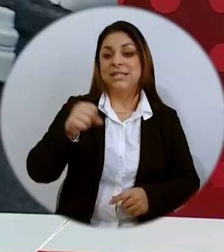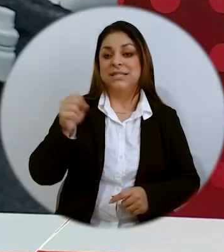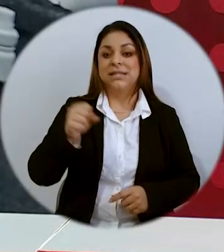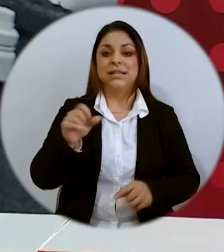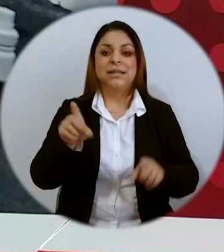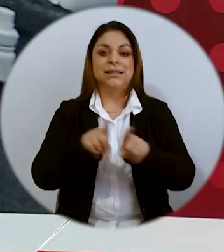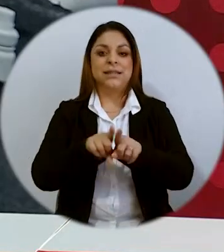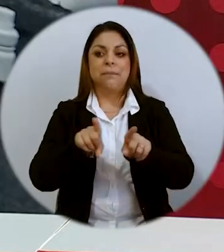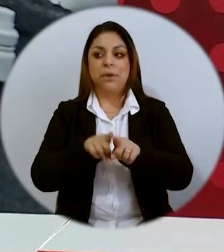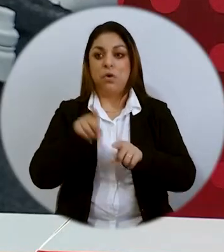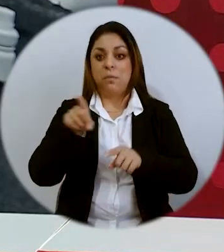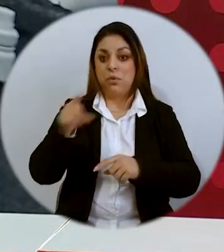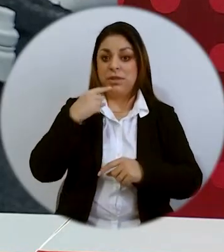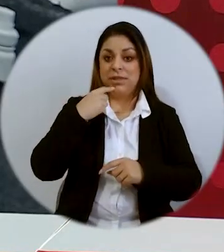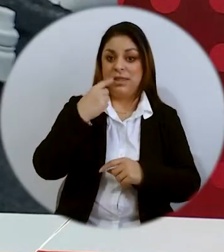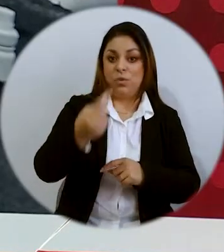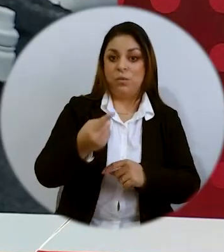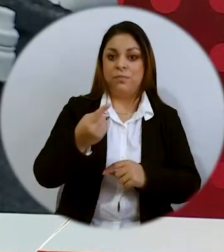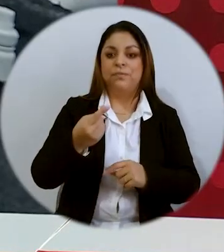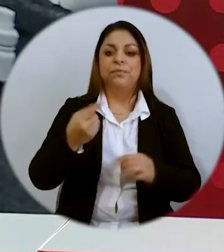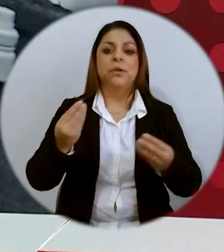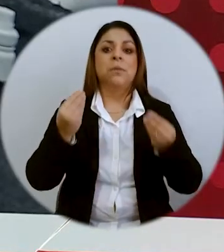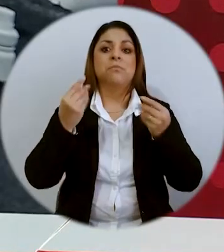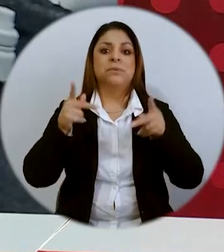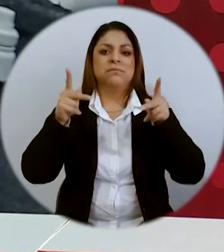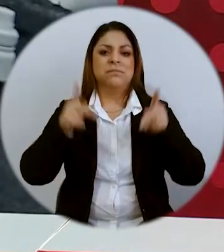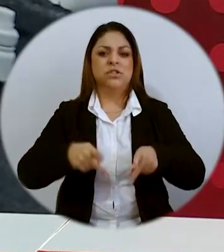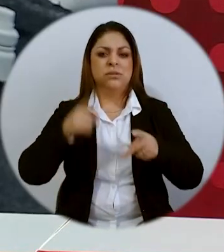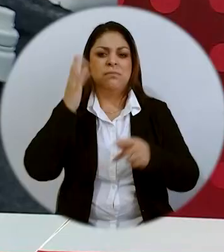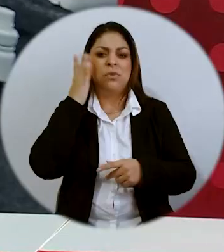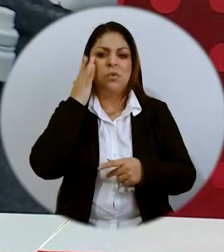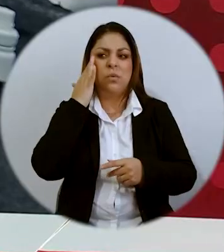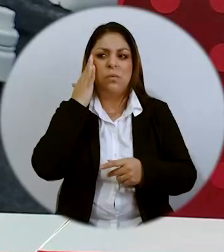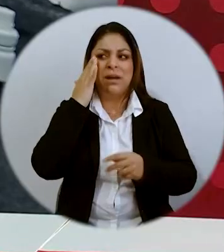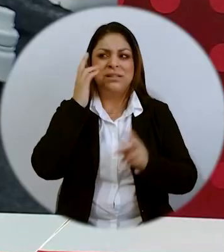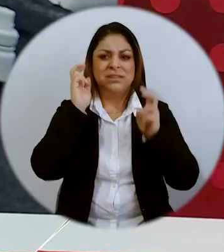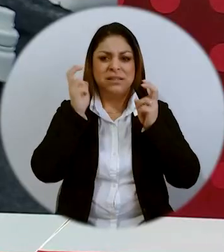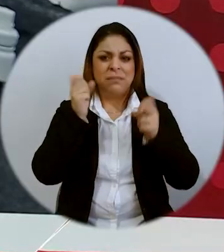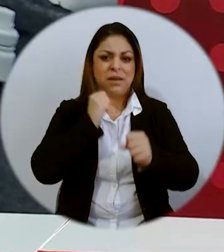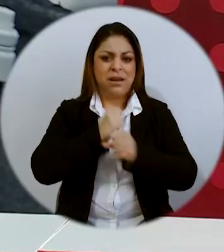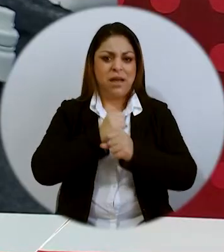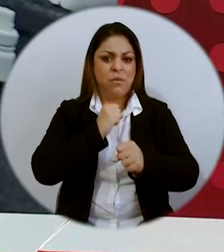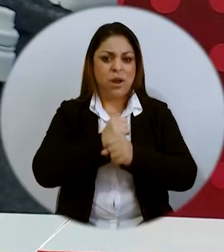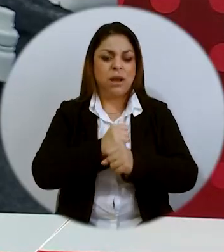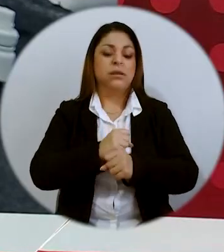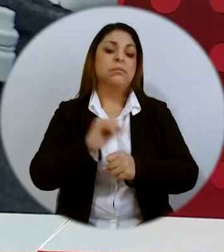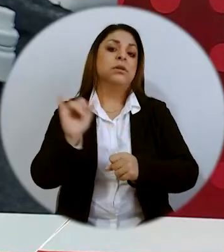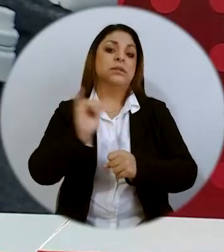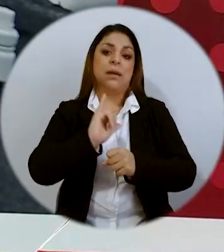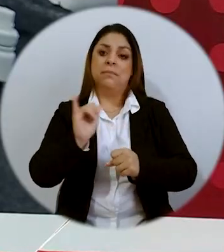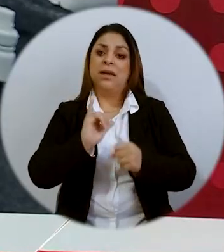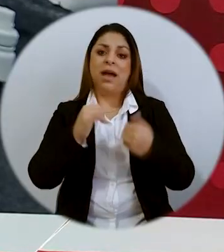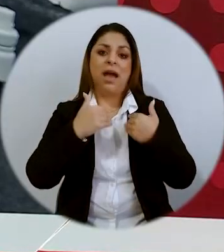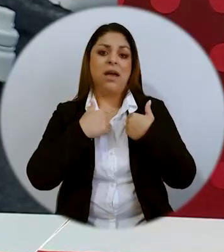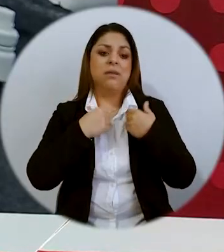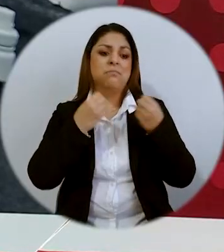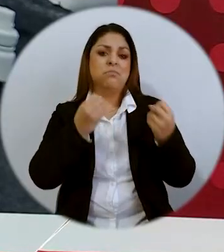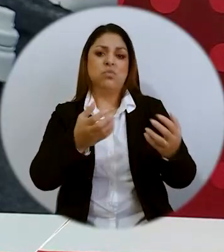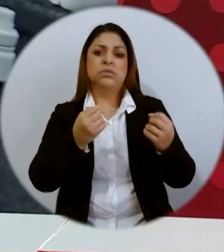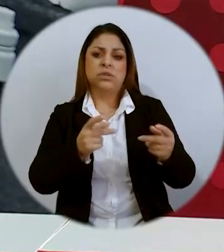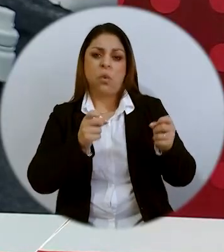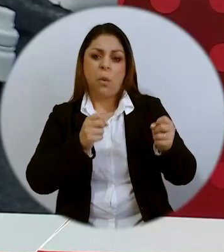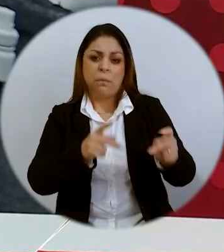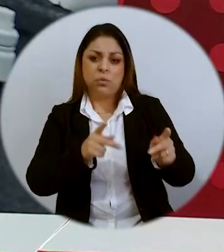Sí, y también, como ella mencionaba, bueno, está el tema de, mucha gente se preocupa por el tema laboral, pero también ha abierto